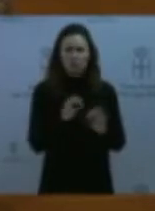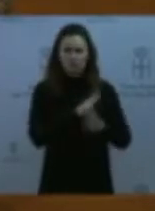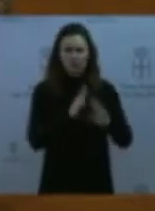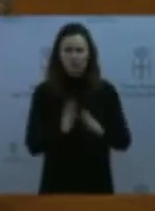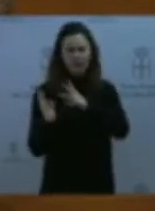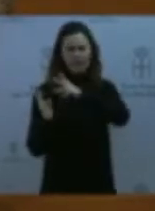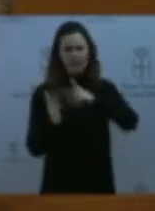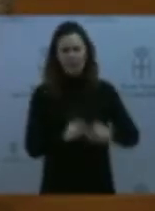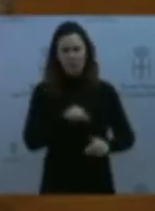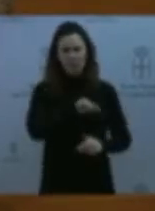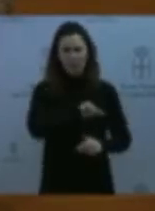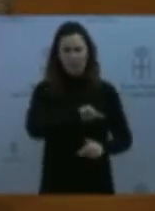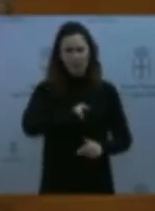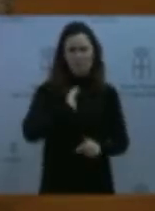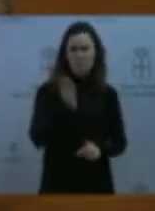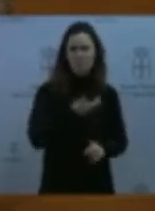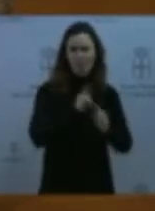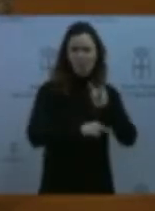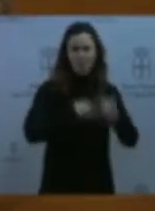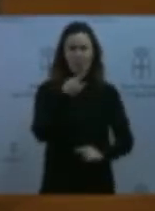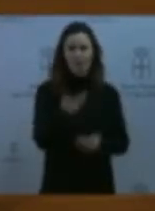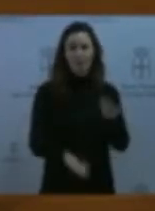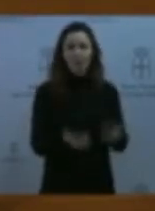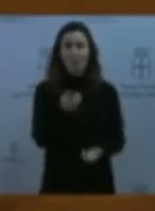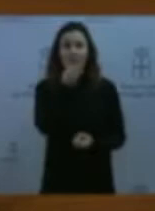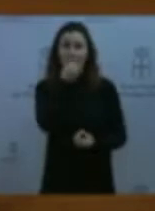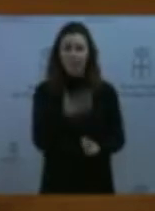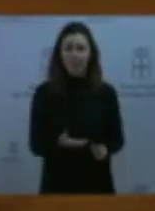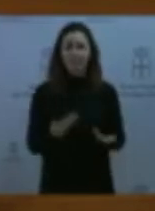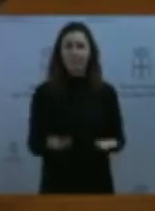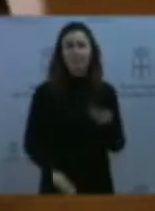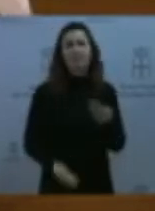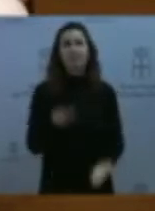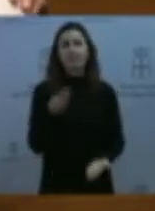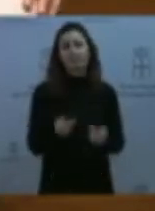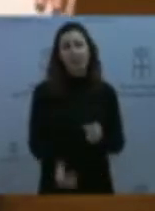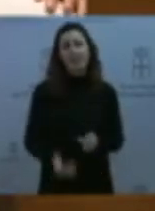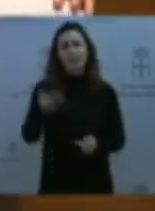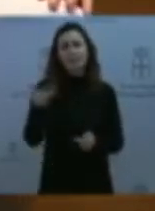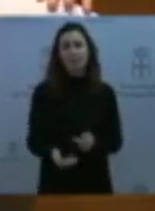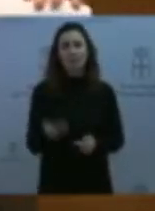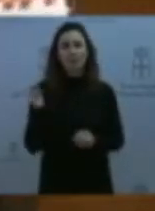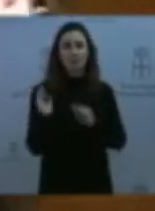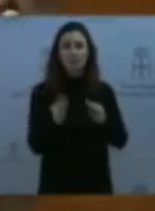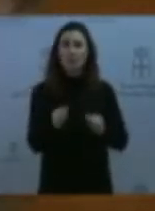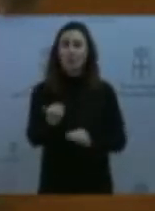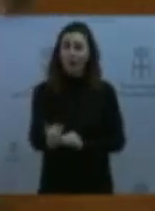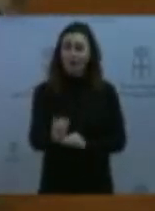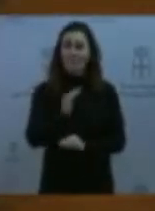Entonces, valoremos la importancia que tiene nuestro paisaje. En la ordenación